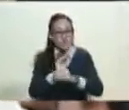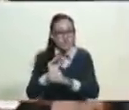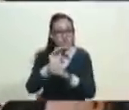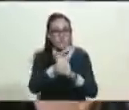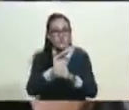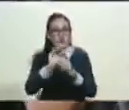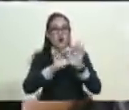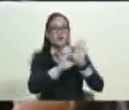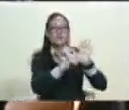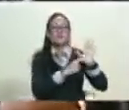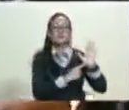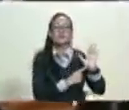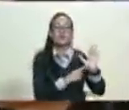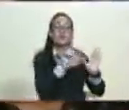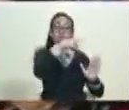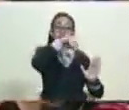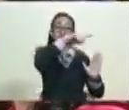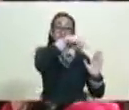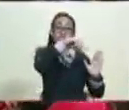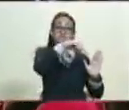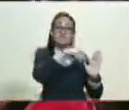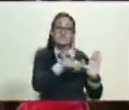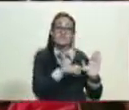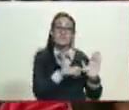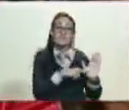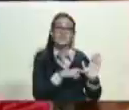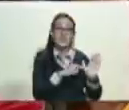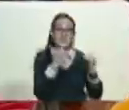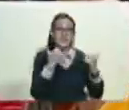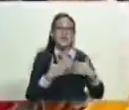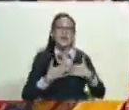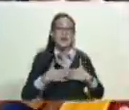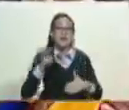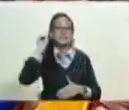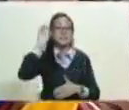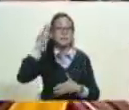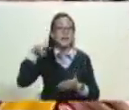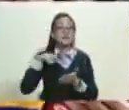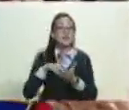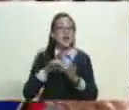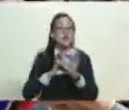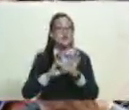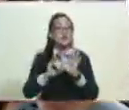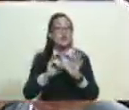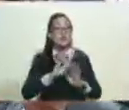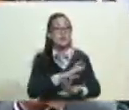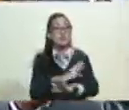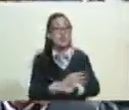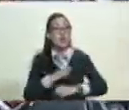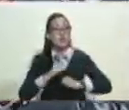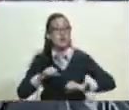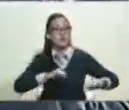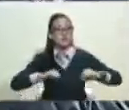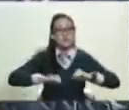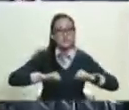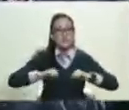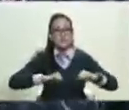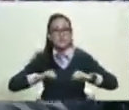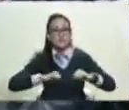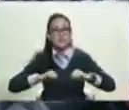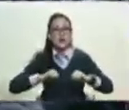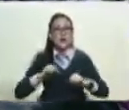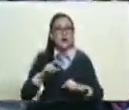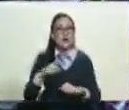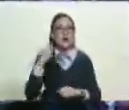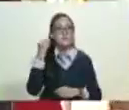madre. Pero desde ya se ha instalado una Asamblea Nacional Constituyente con poder para actuar. No crean que vamos